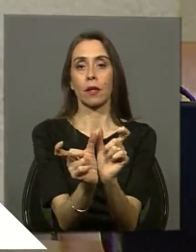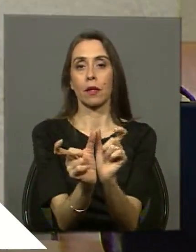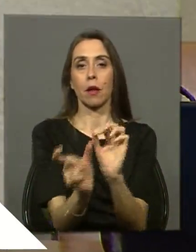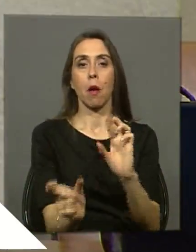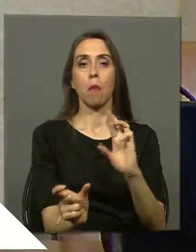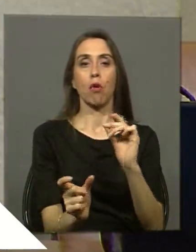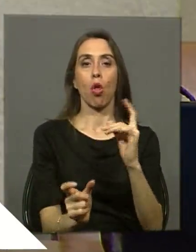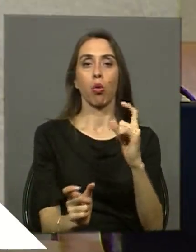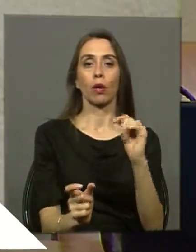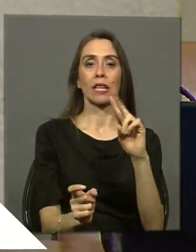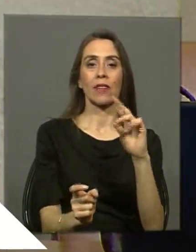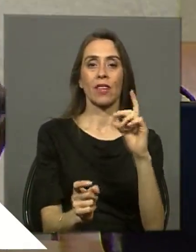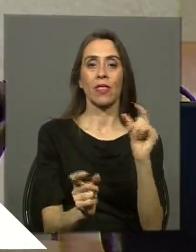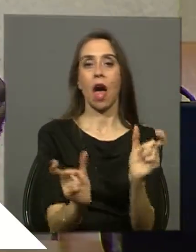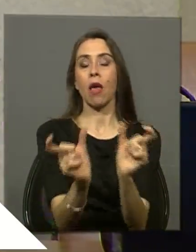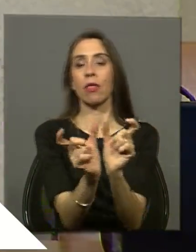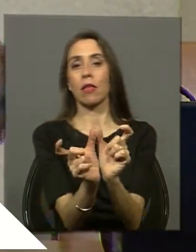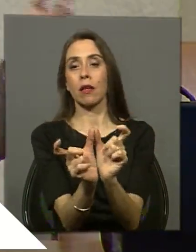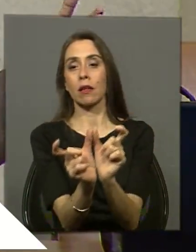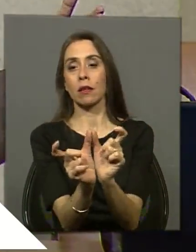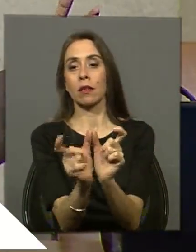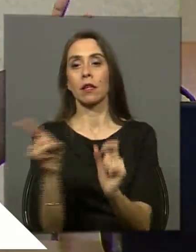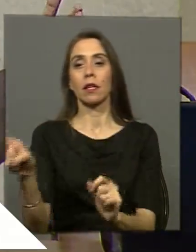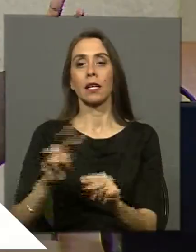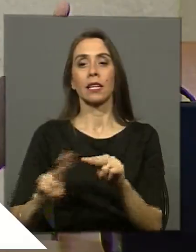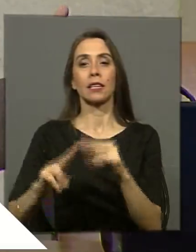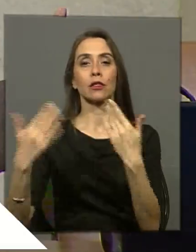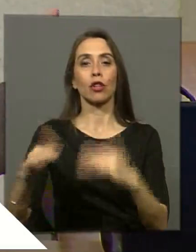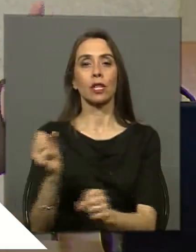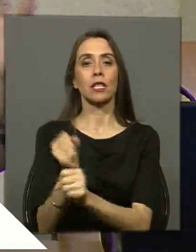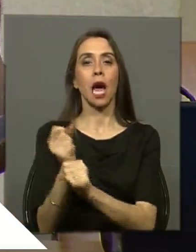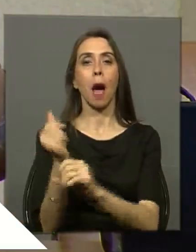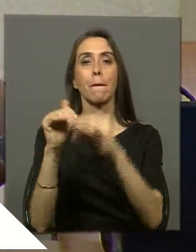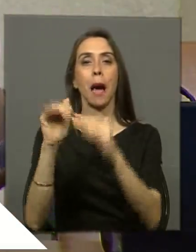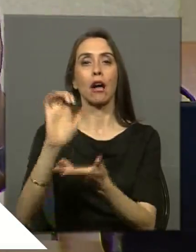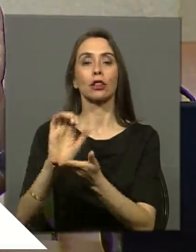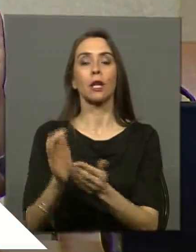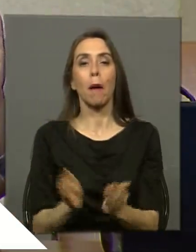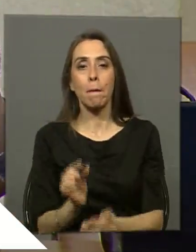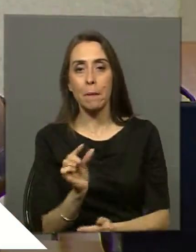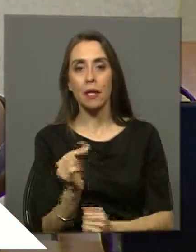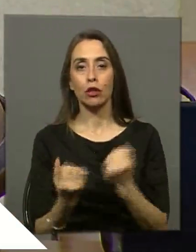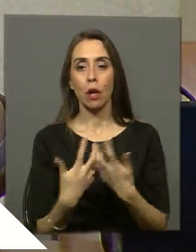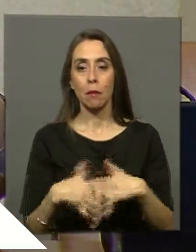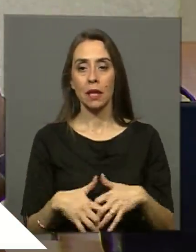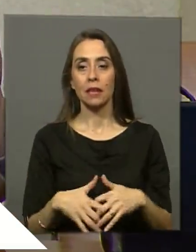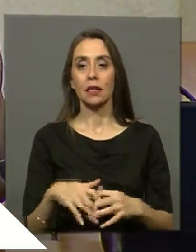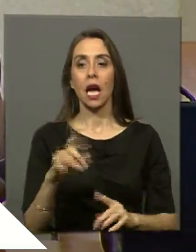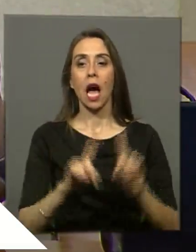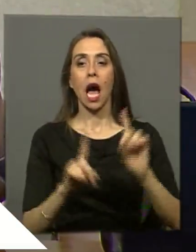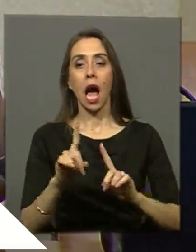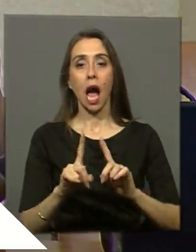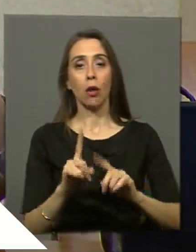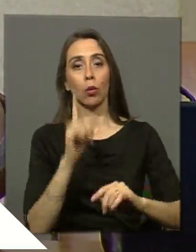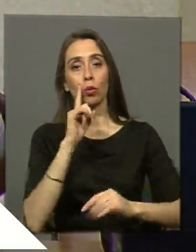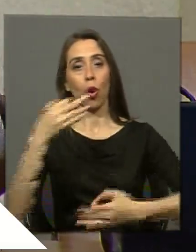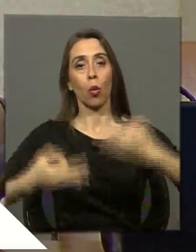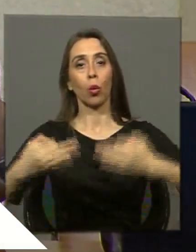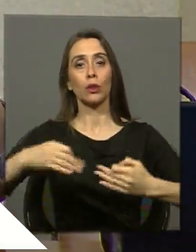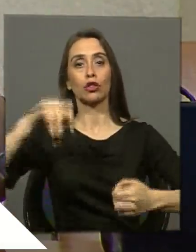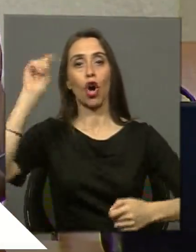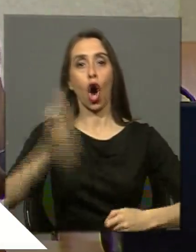un adjetivo distinto y que tiene que ver con lo que usted hizo en el banco de estado con la microempresa tenemos algunos remates que estamos parando en el banco de estado